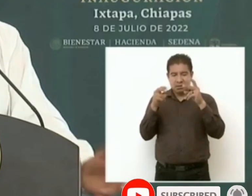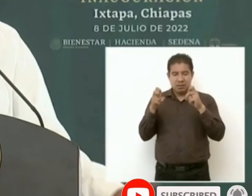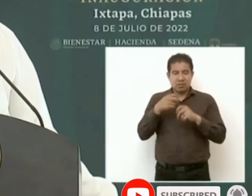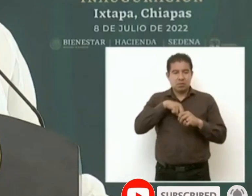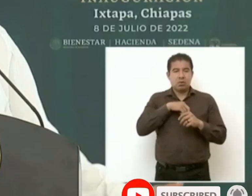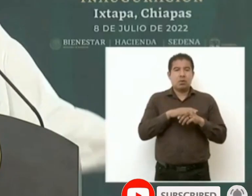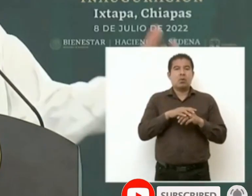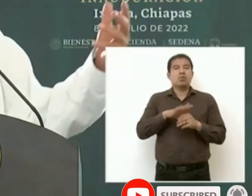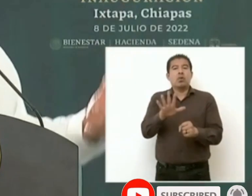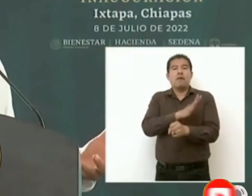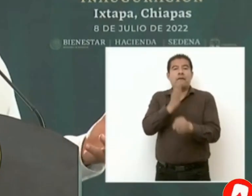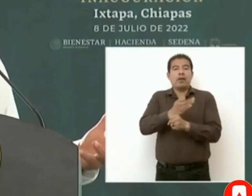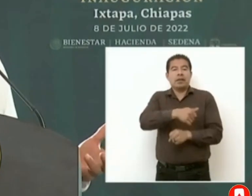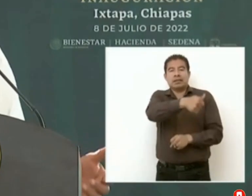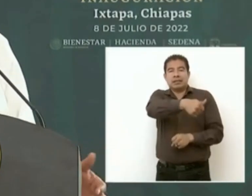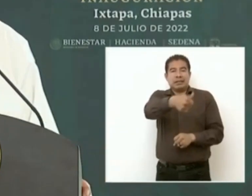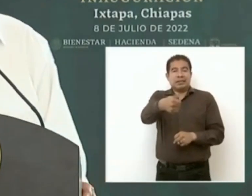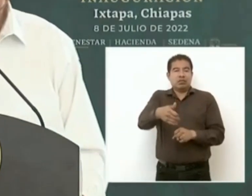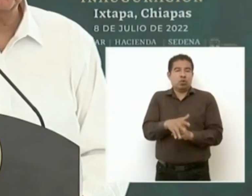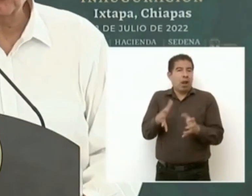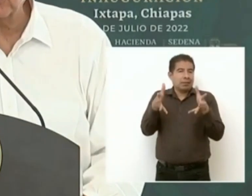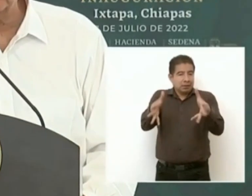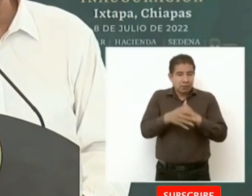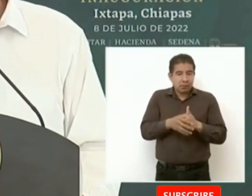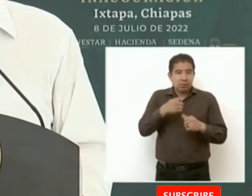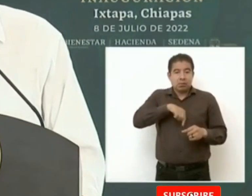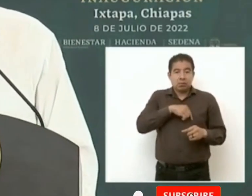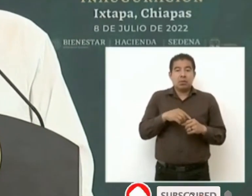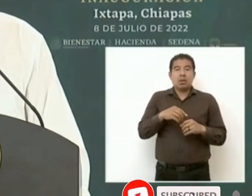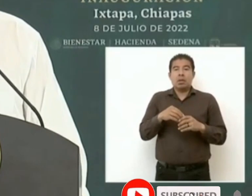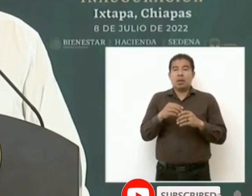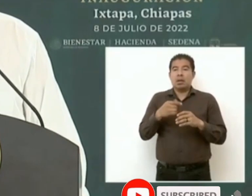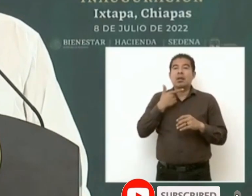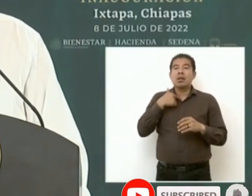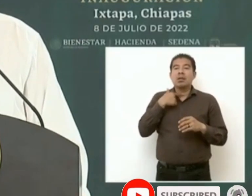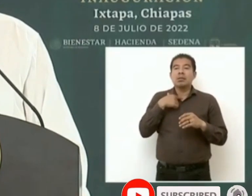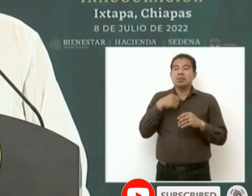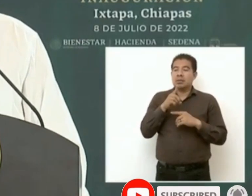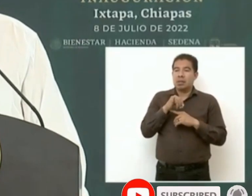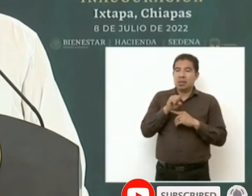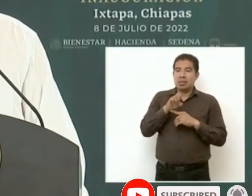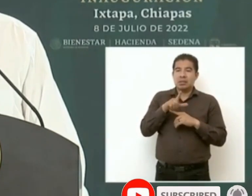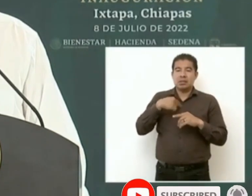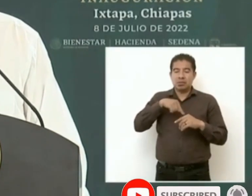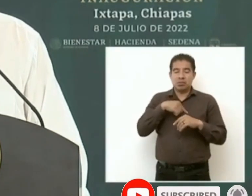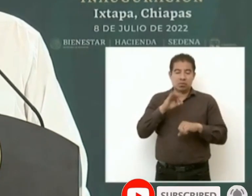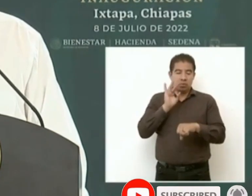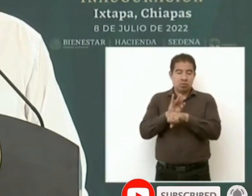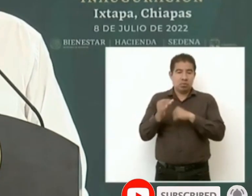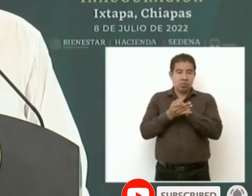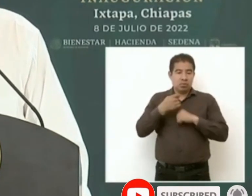Así como vamos a ser autosuficientes en la producción de gasolina y de diésel, tenemos que